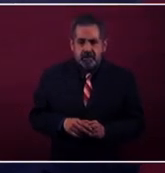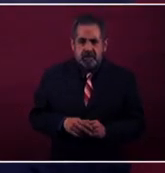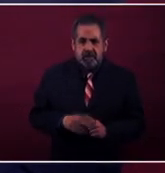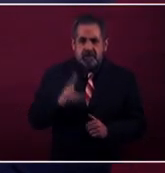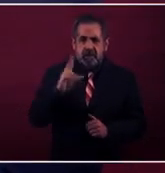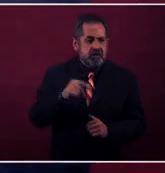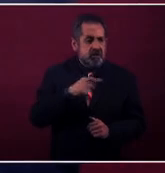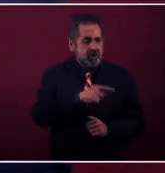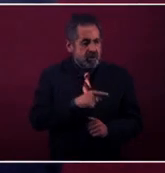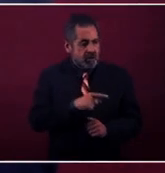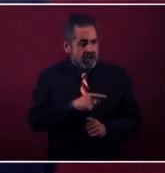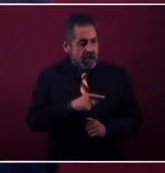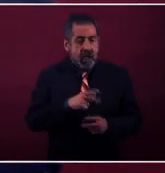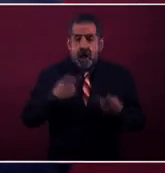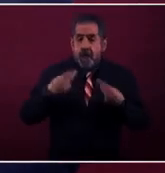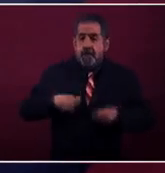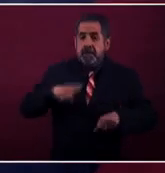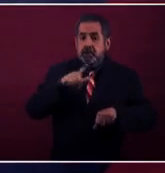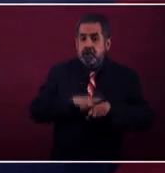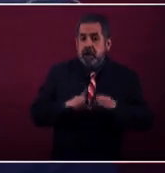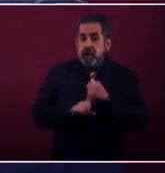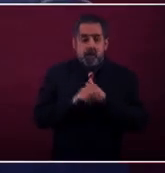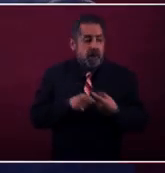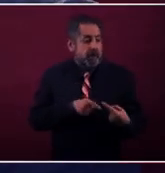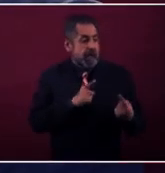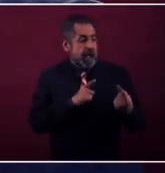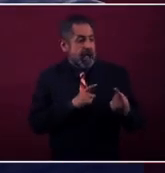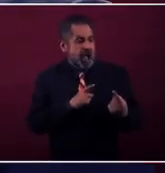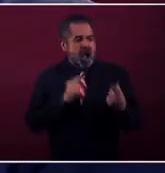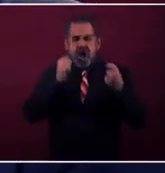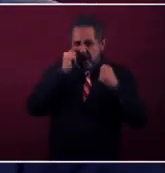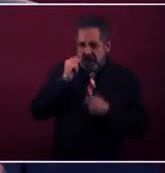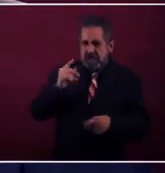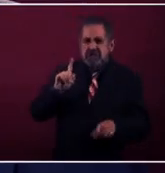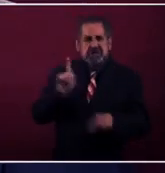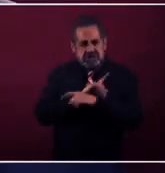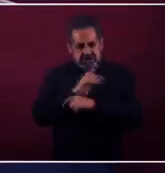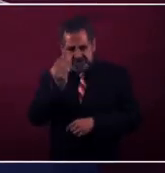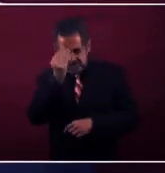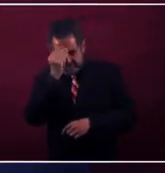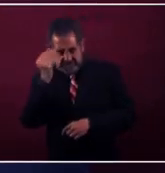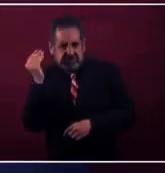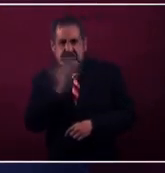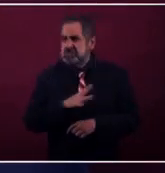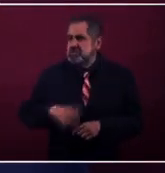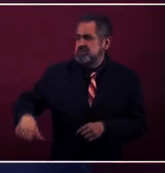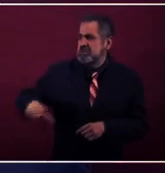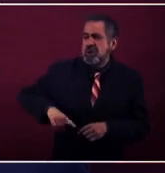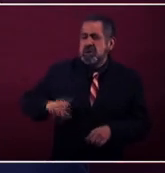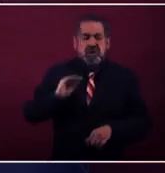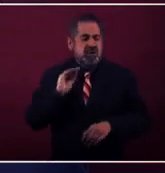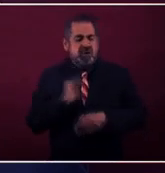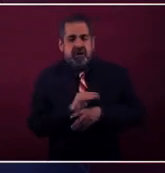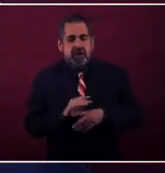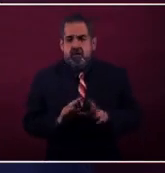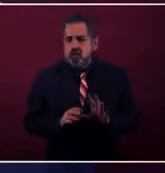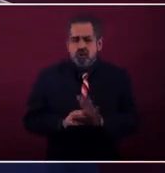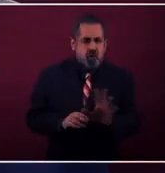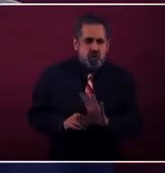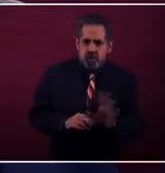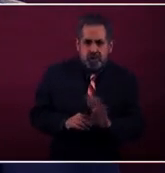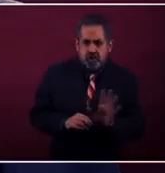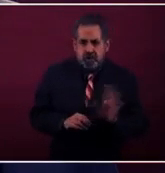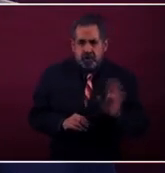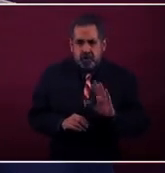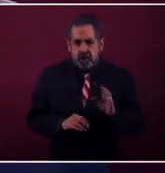llevar nuestro problema personal al terreno de lo general. O sea,